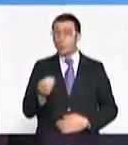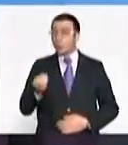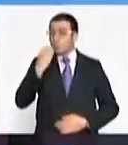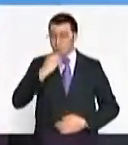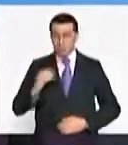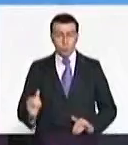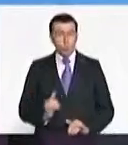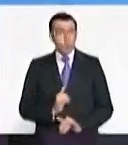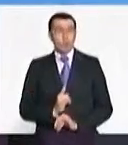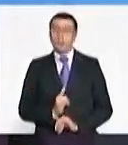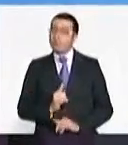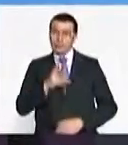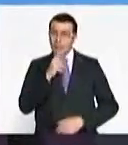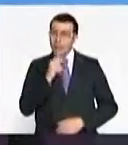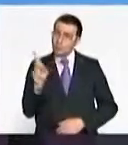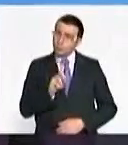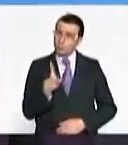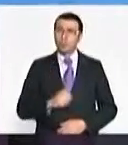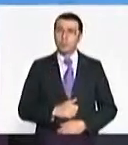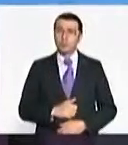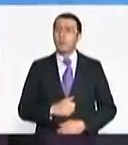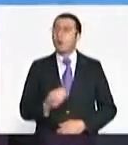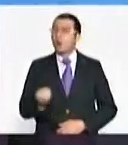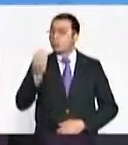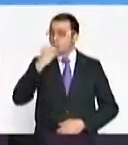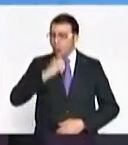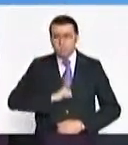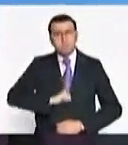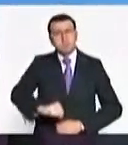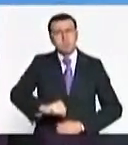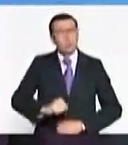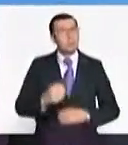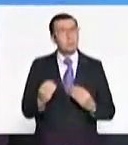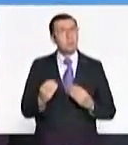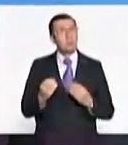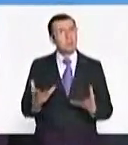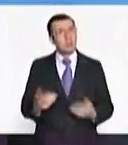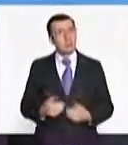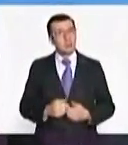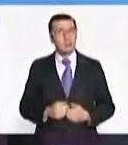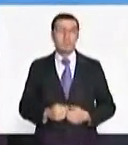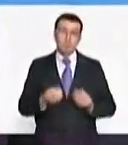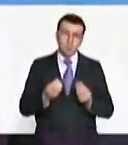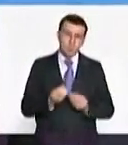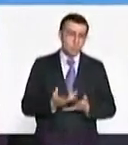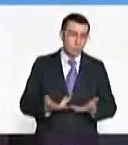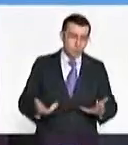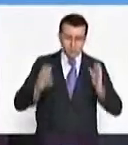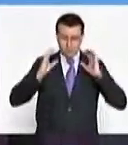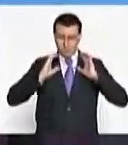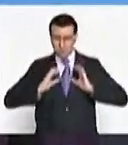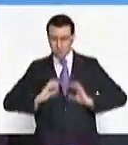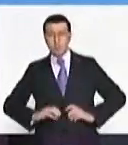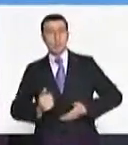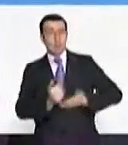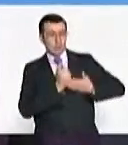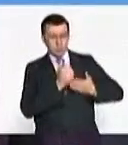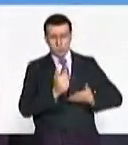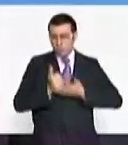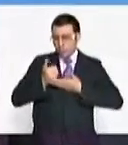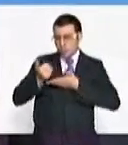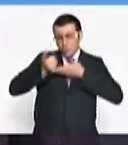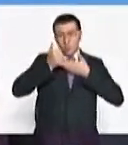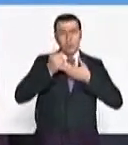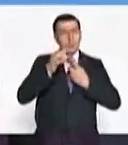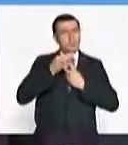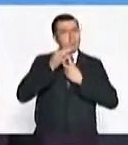tal. Las vitaminas tienen un funcionamiento en nuestro organismo esencial para muchos elementos y muchas funciones específicas de